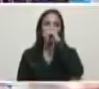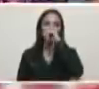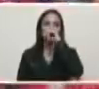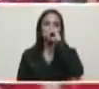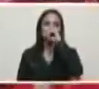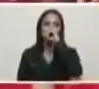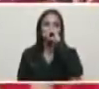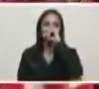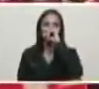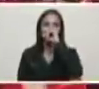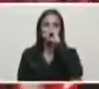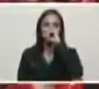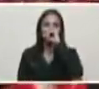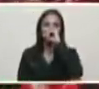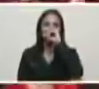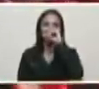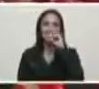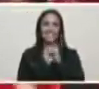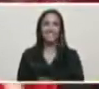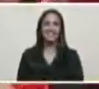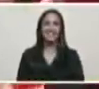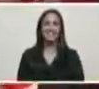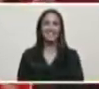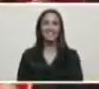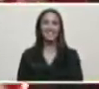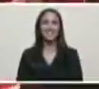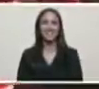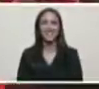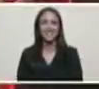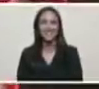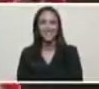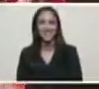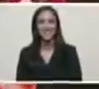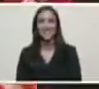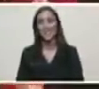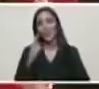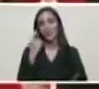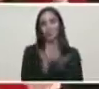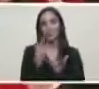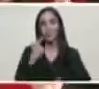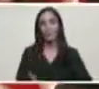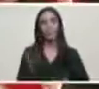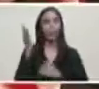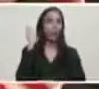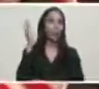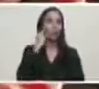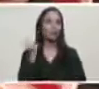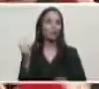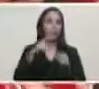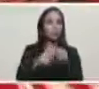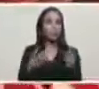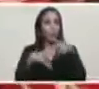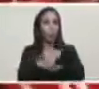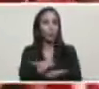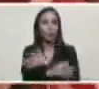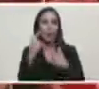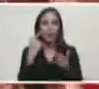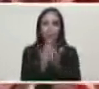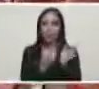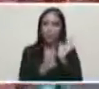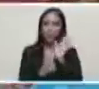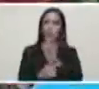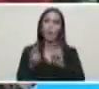los delegados viviendo venezolanos en este congreso que involucra a los representantes de la gran misión